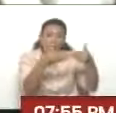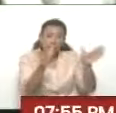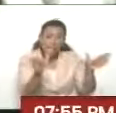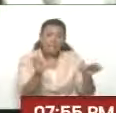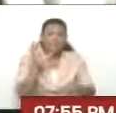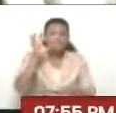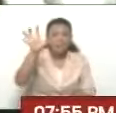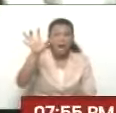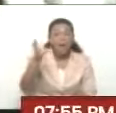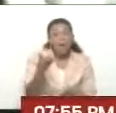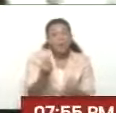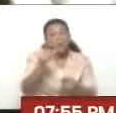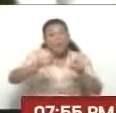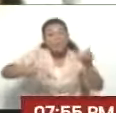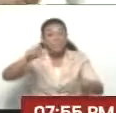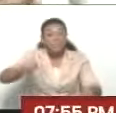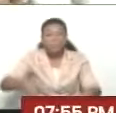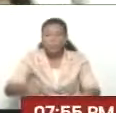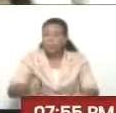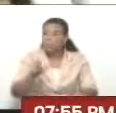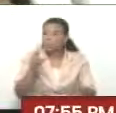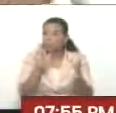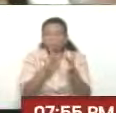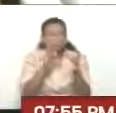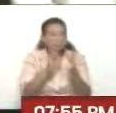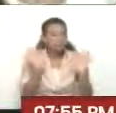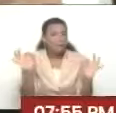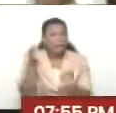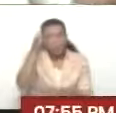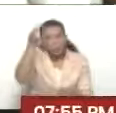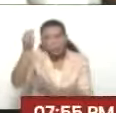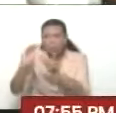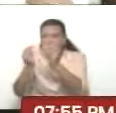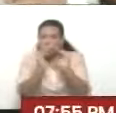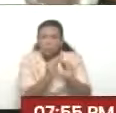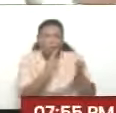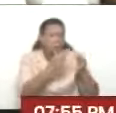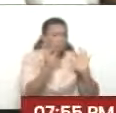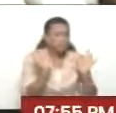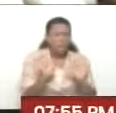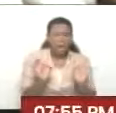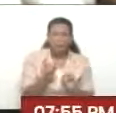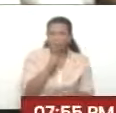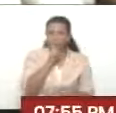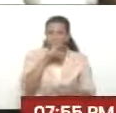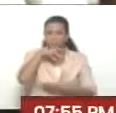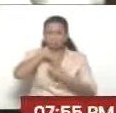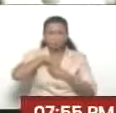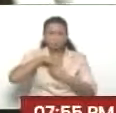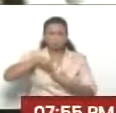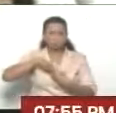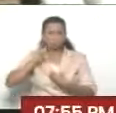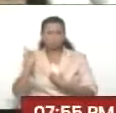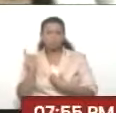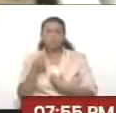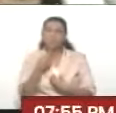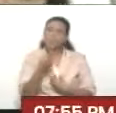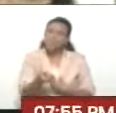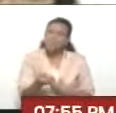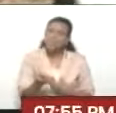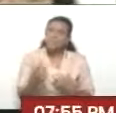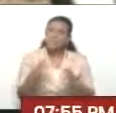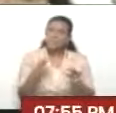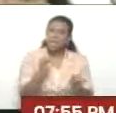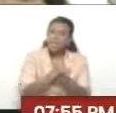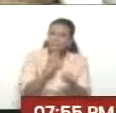sepan, porque hay mucha gente que no está conectada ni a un consejo comunal, ni a una comuna, ni a ningún movimiento social, y nos manifiesta por las